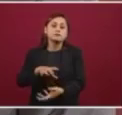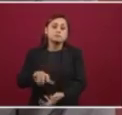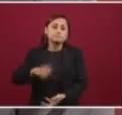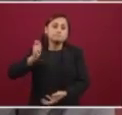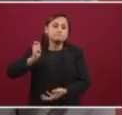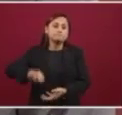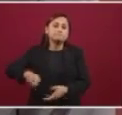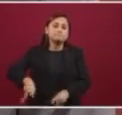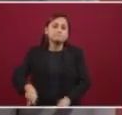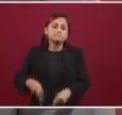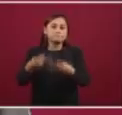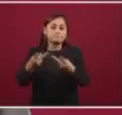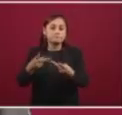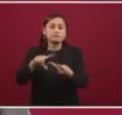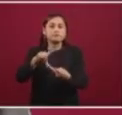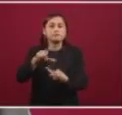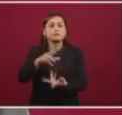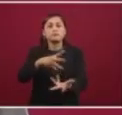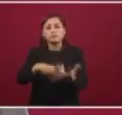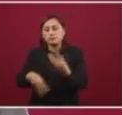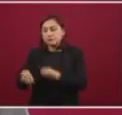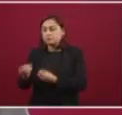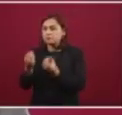se está